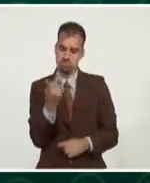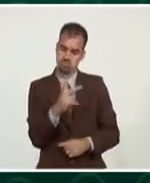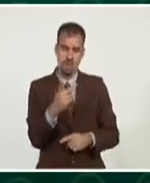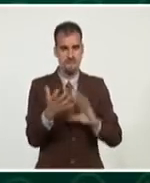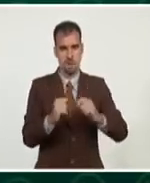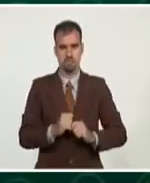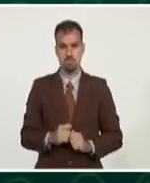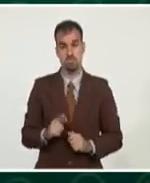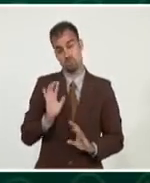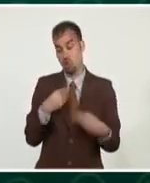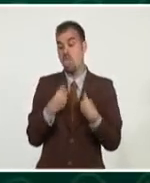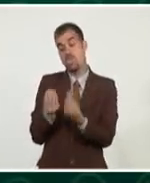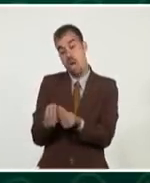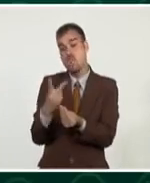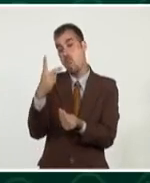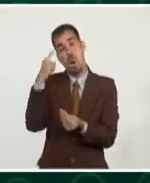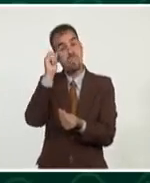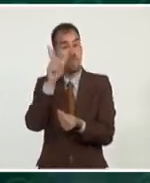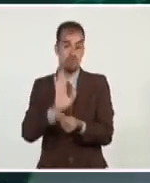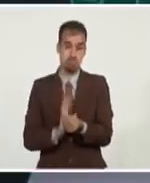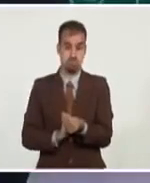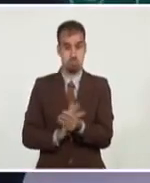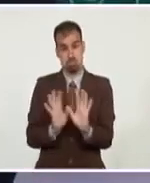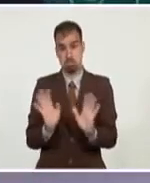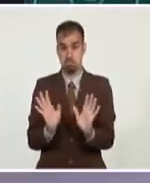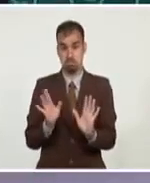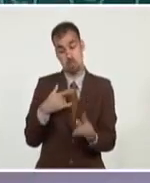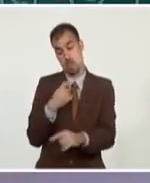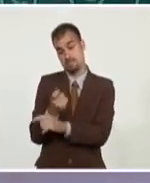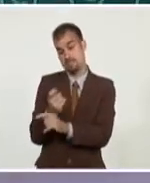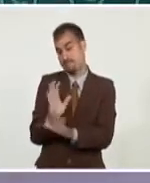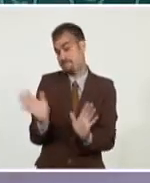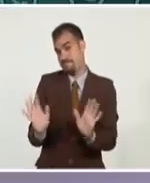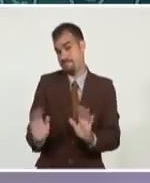ideas, contexto, nada, yo te dirijo.